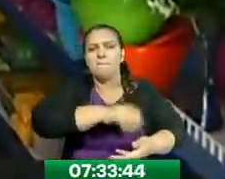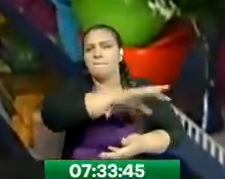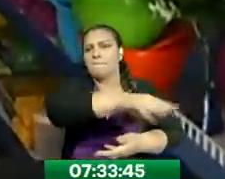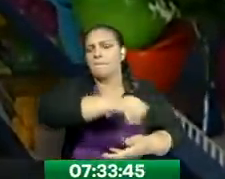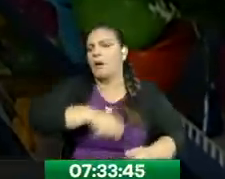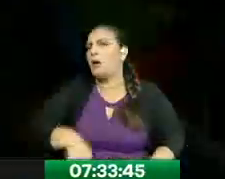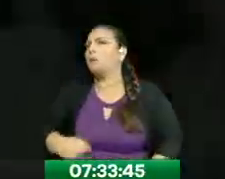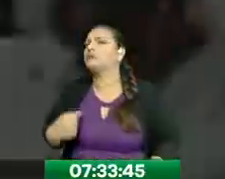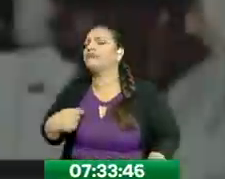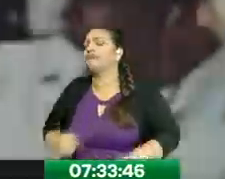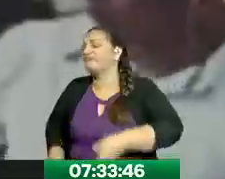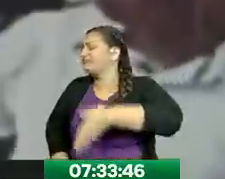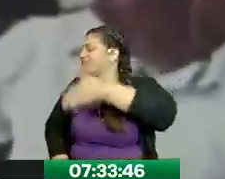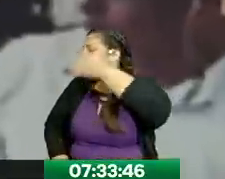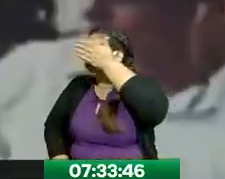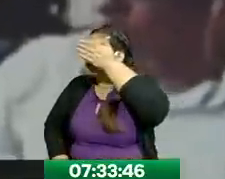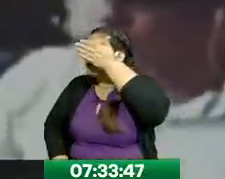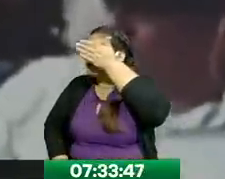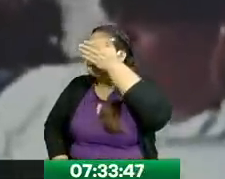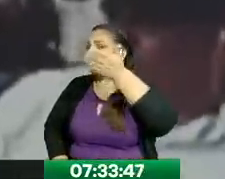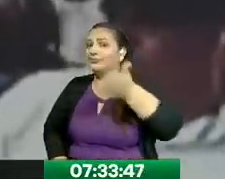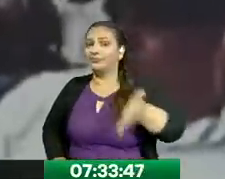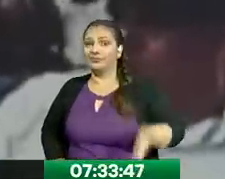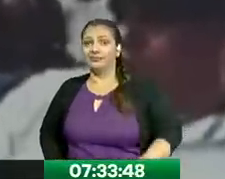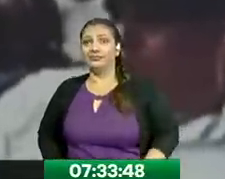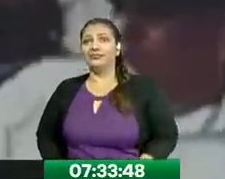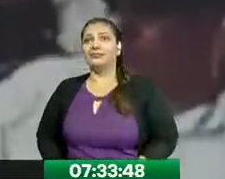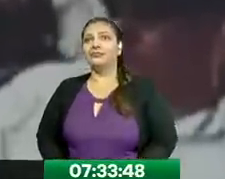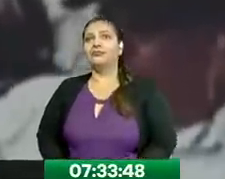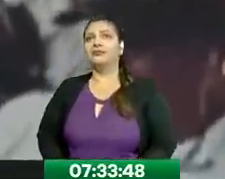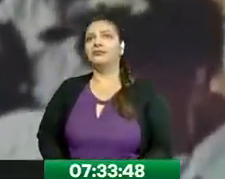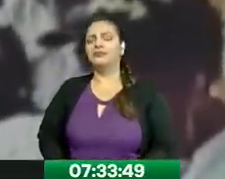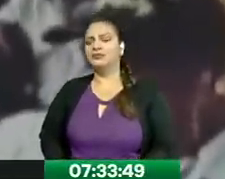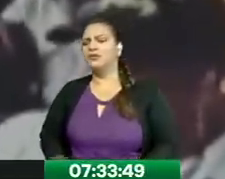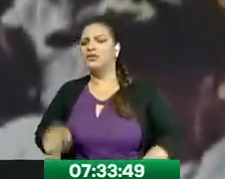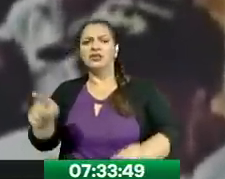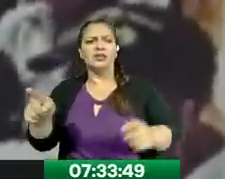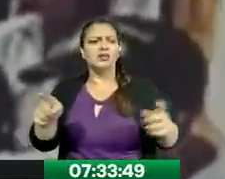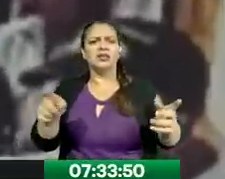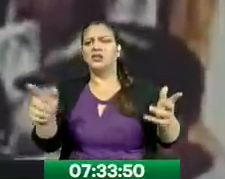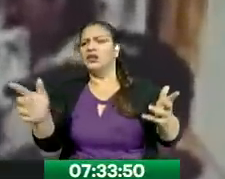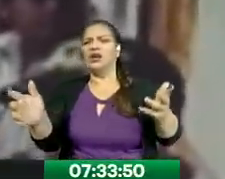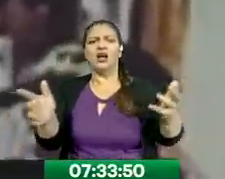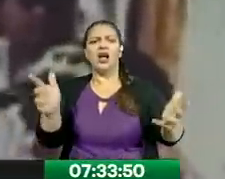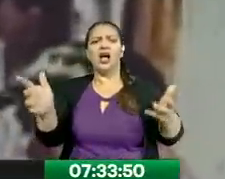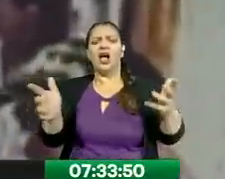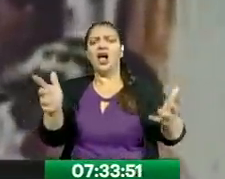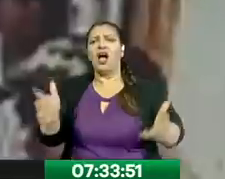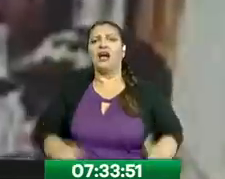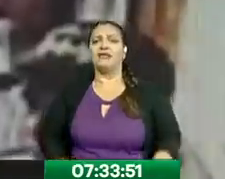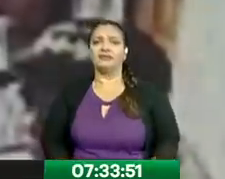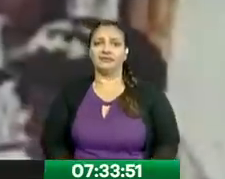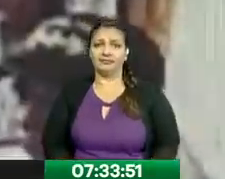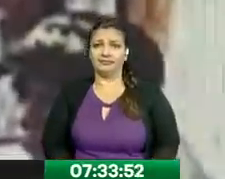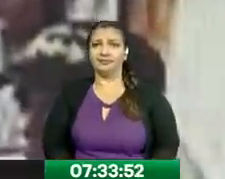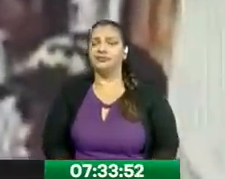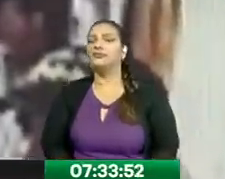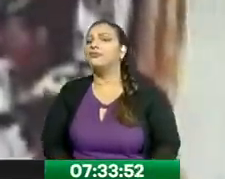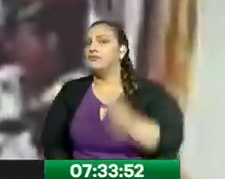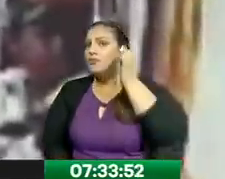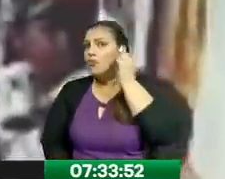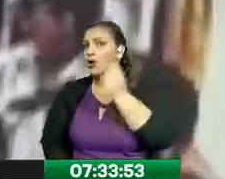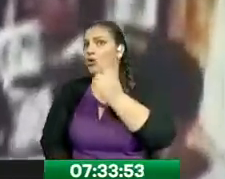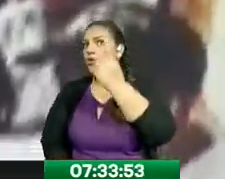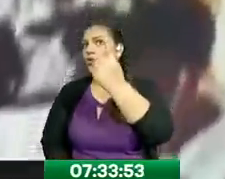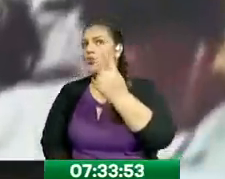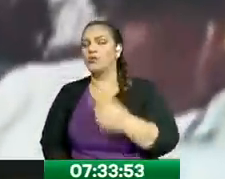percatarme de el afectado asegura que en el intento por controlar a todas no se percató del instante en el cual sale una mujer con el